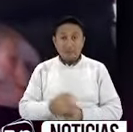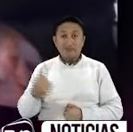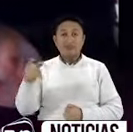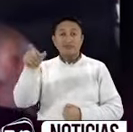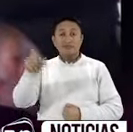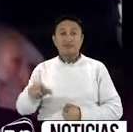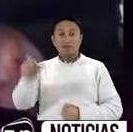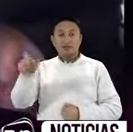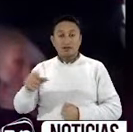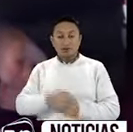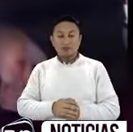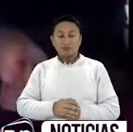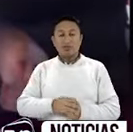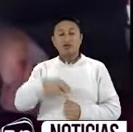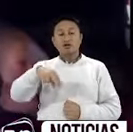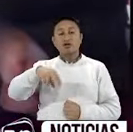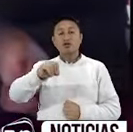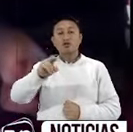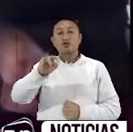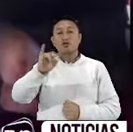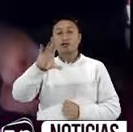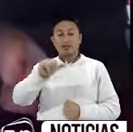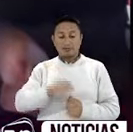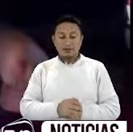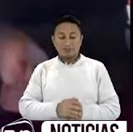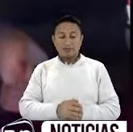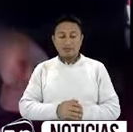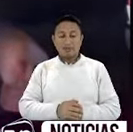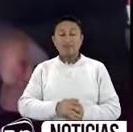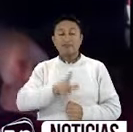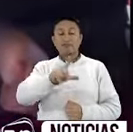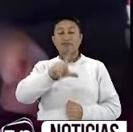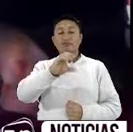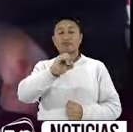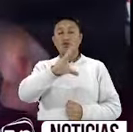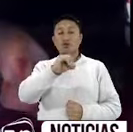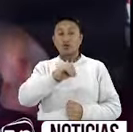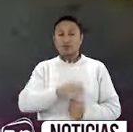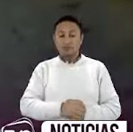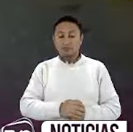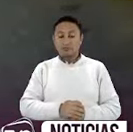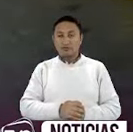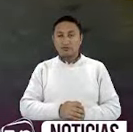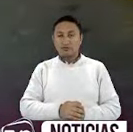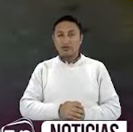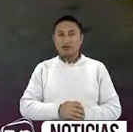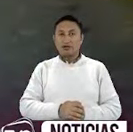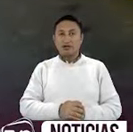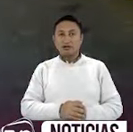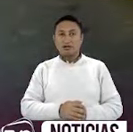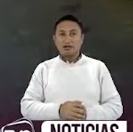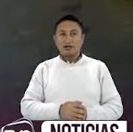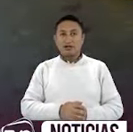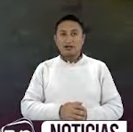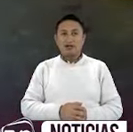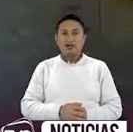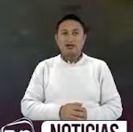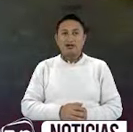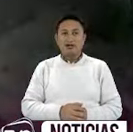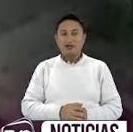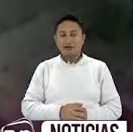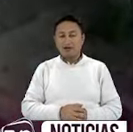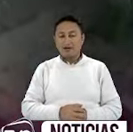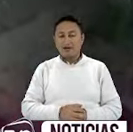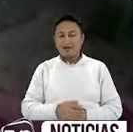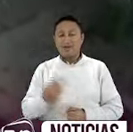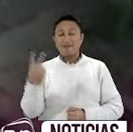conocidos como alias Novita y alias Loco B. Alias Novita estaría vinculado a varios hechos violentos y bajo